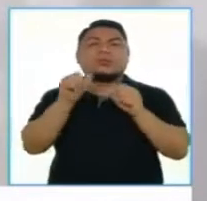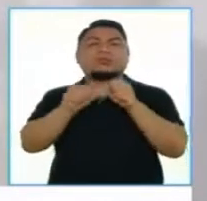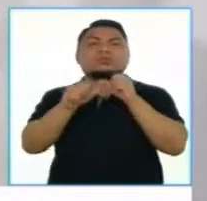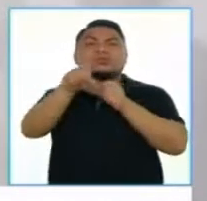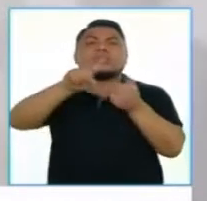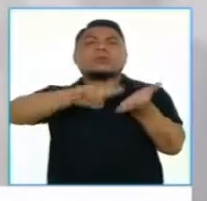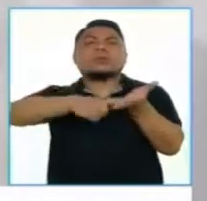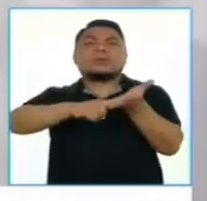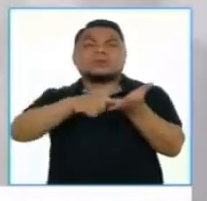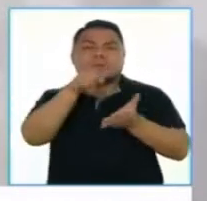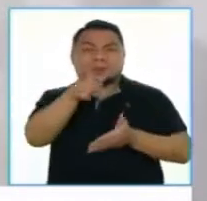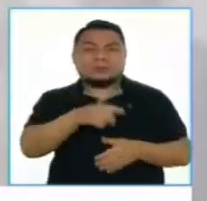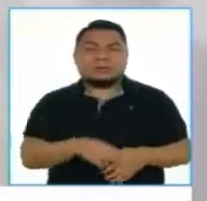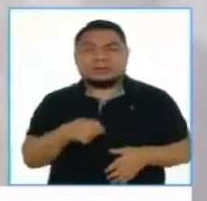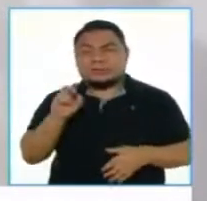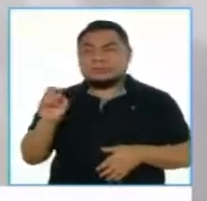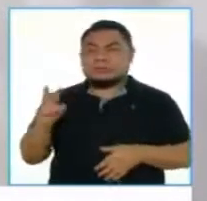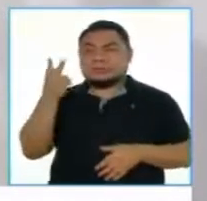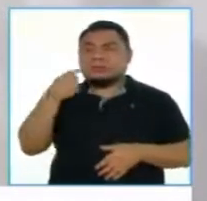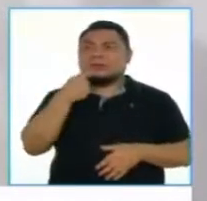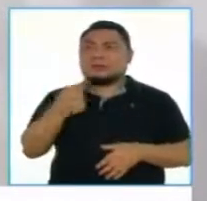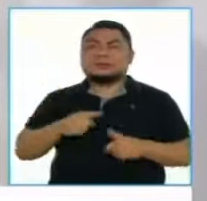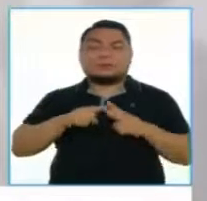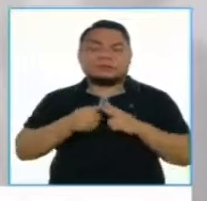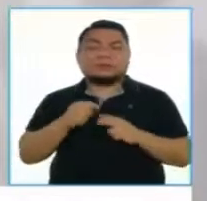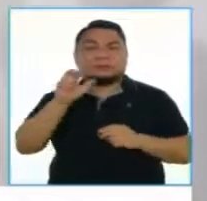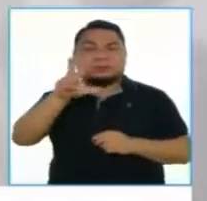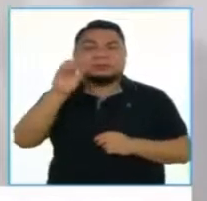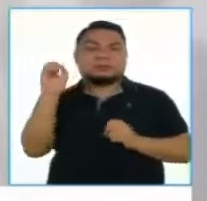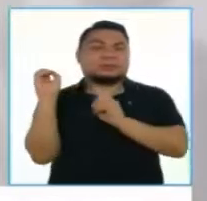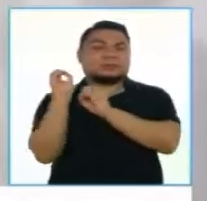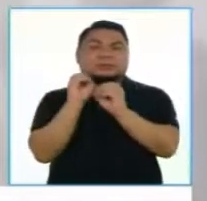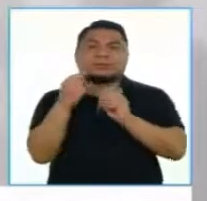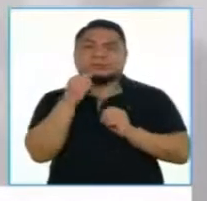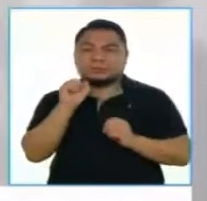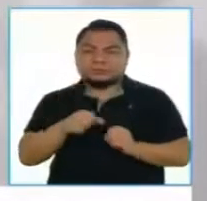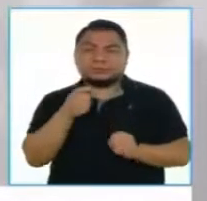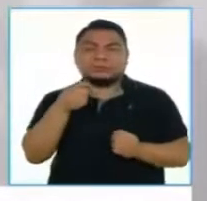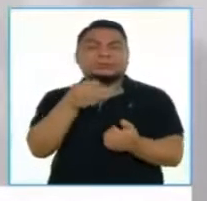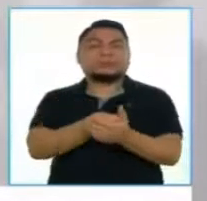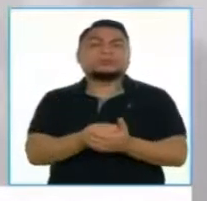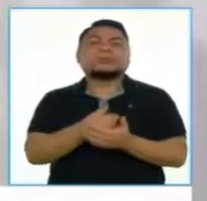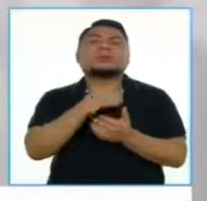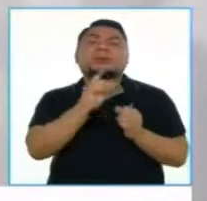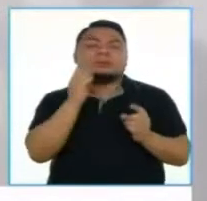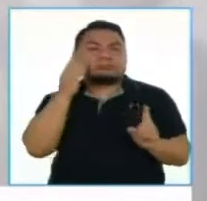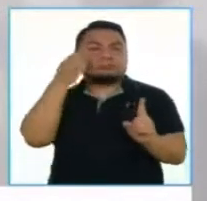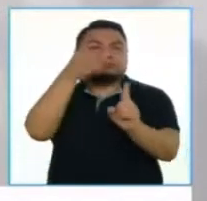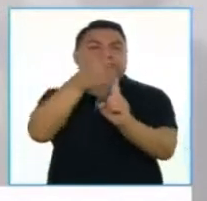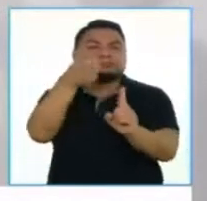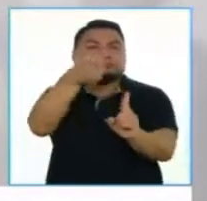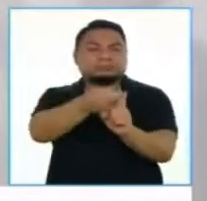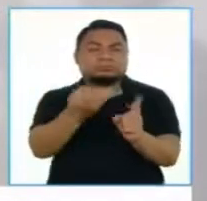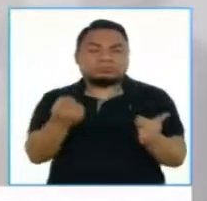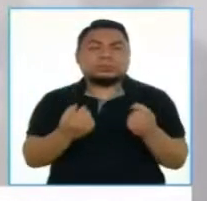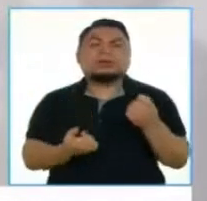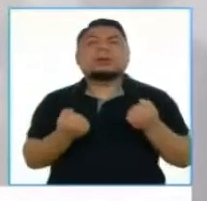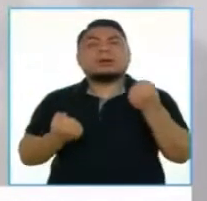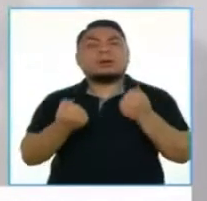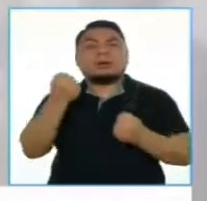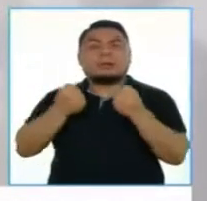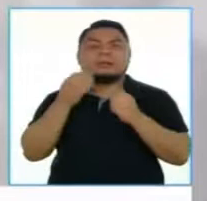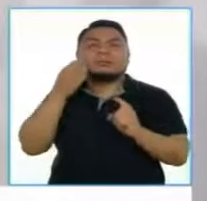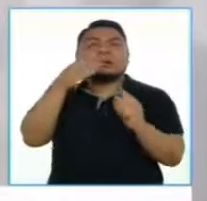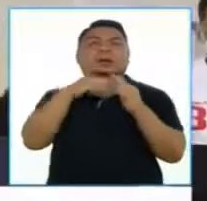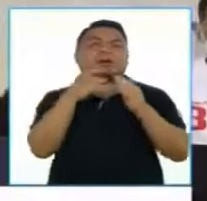del DNI. En la segunda fase, que inicia el 30 de octubre, distribuirán el bono de manera directa mediante carritos